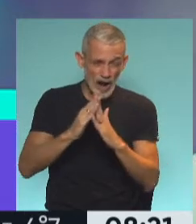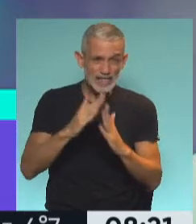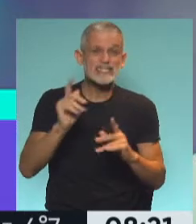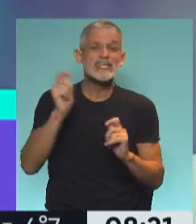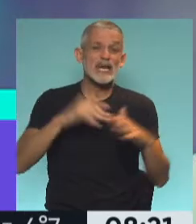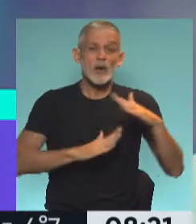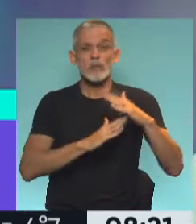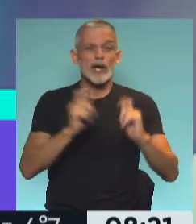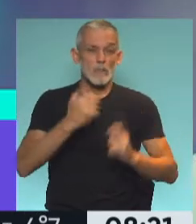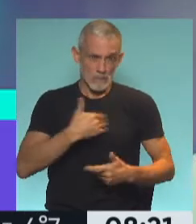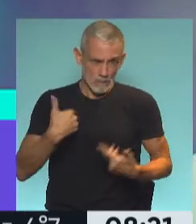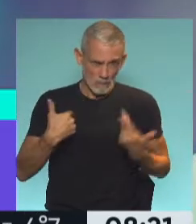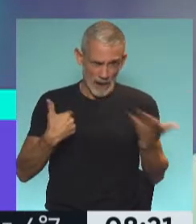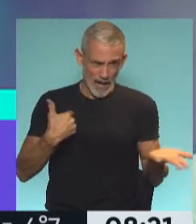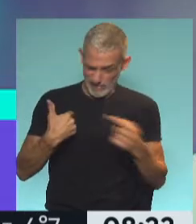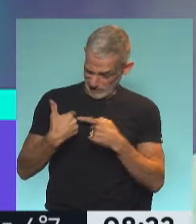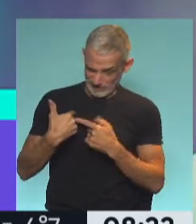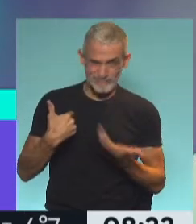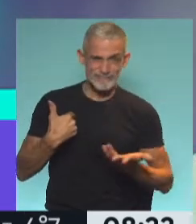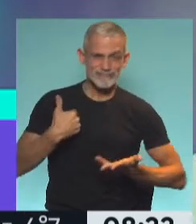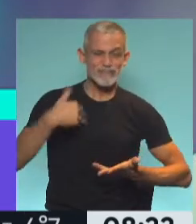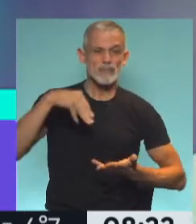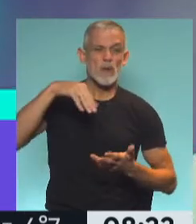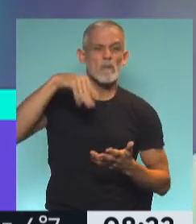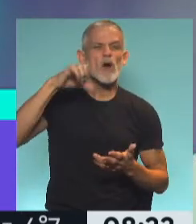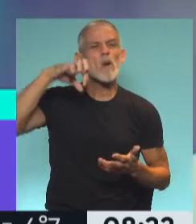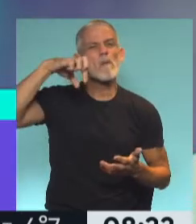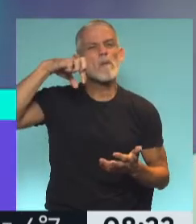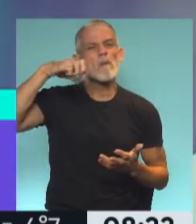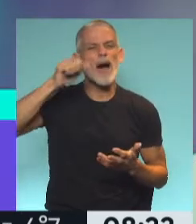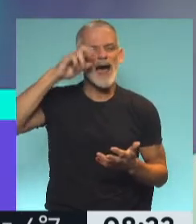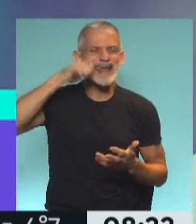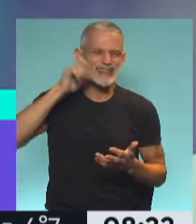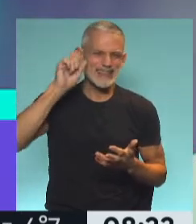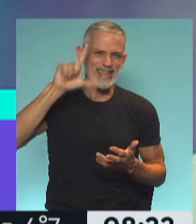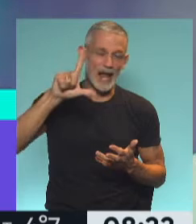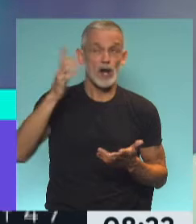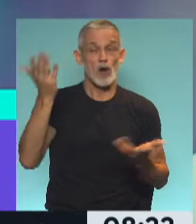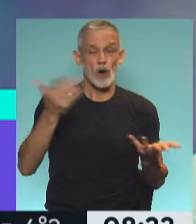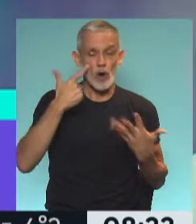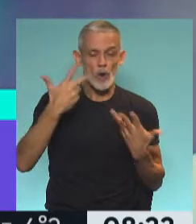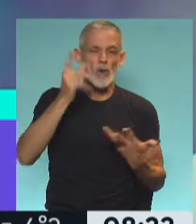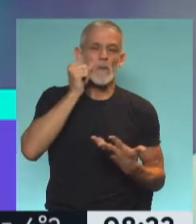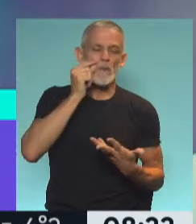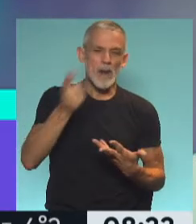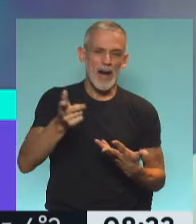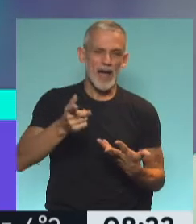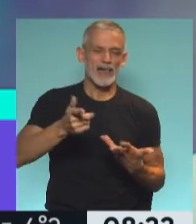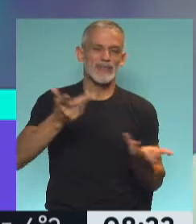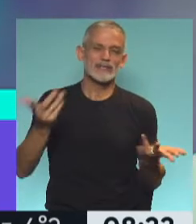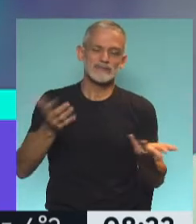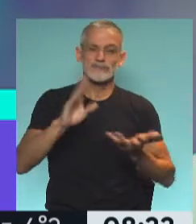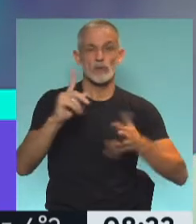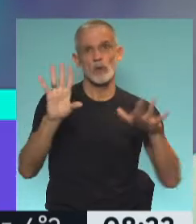sostenidos por mujeres, ¿no? Entonces quizás la palabra monoparentales, que hace referencia obviamente a los padres, bueno, no es